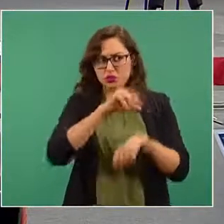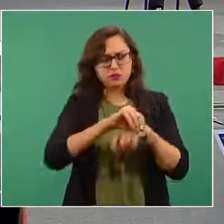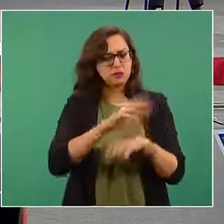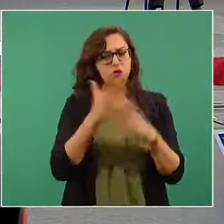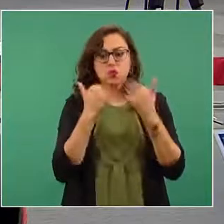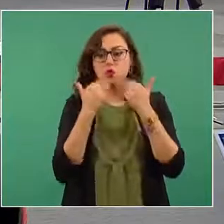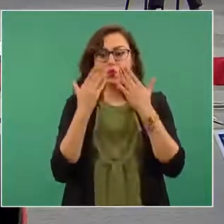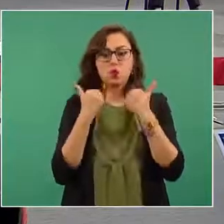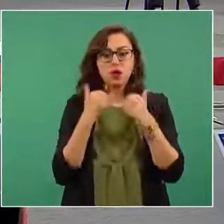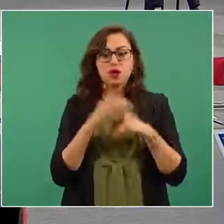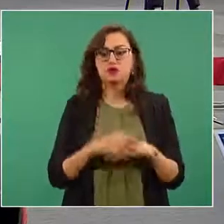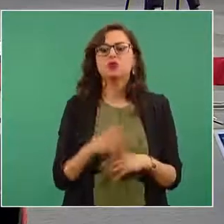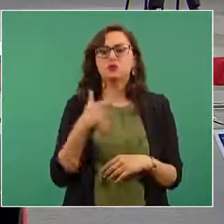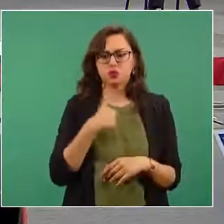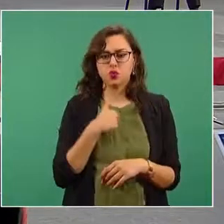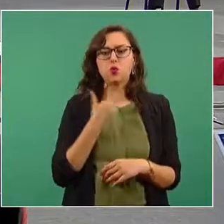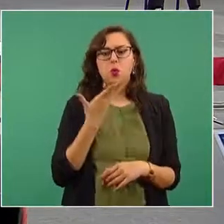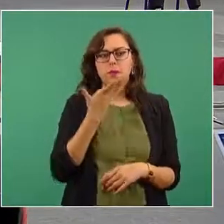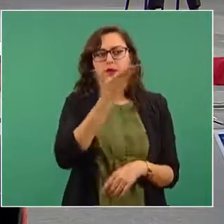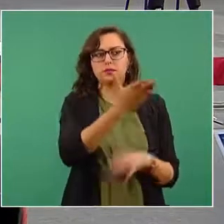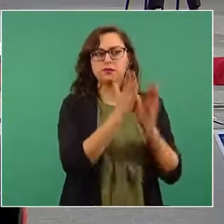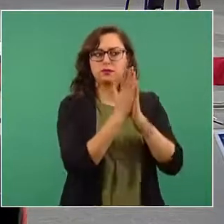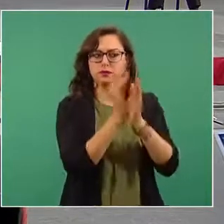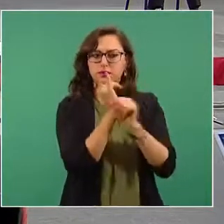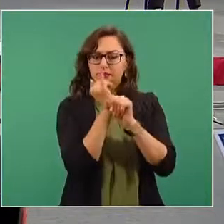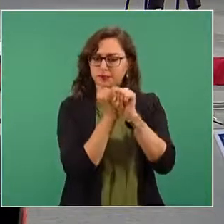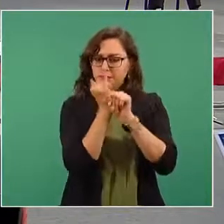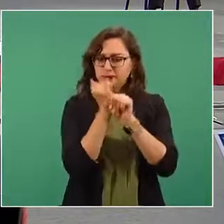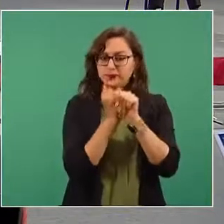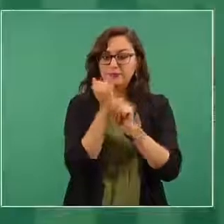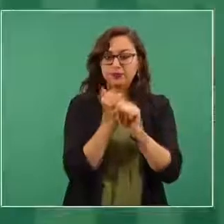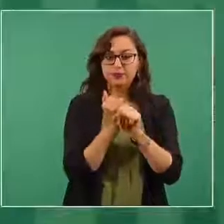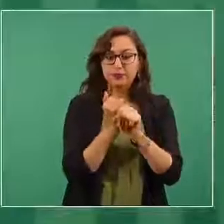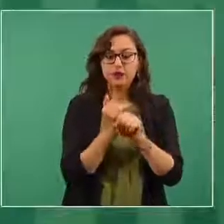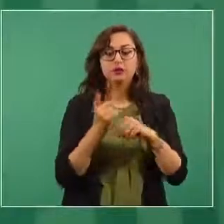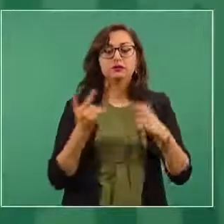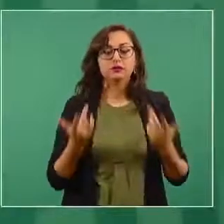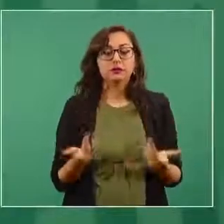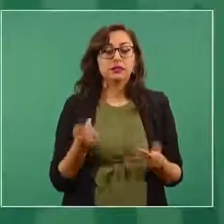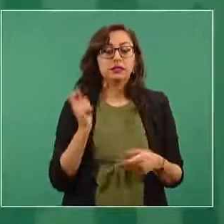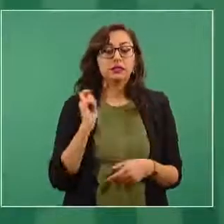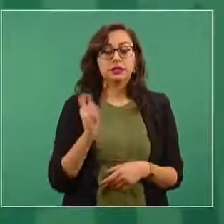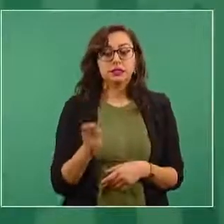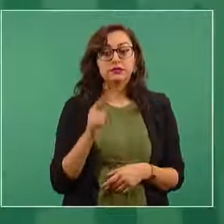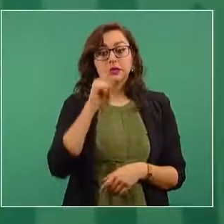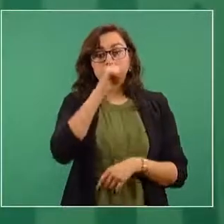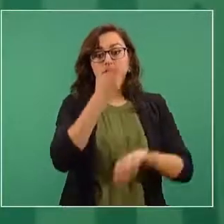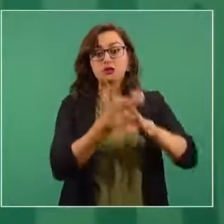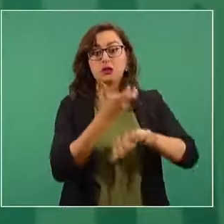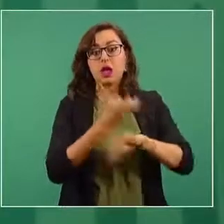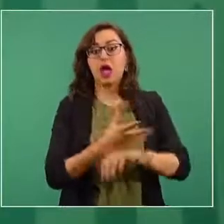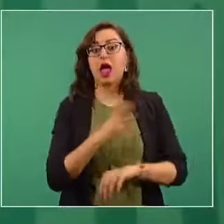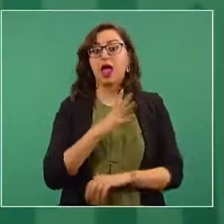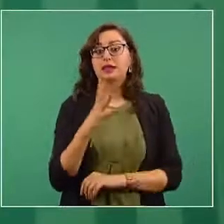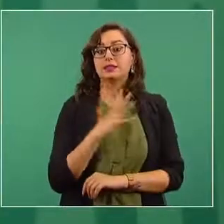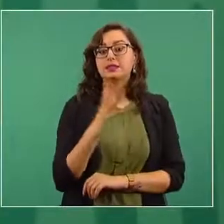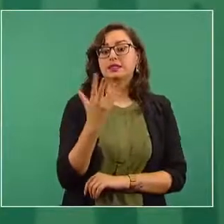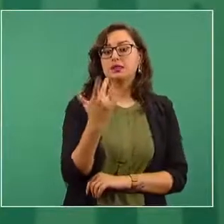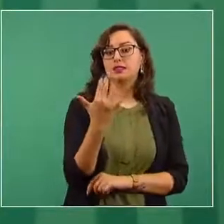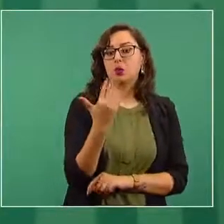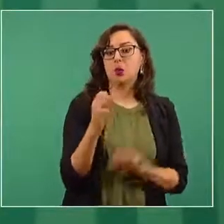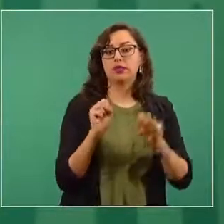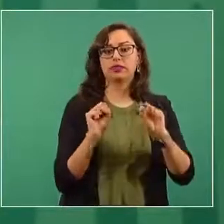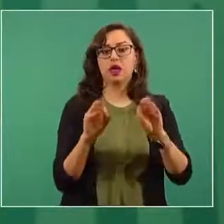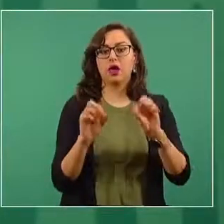pero cualquier otro caso que se dé. Dicho de otro modo, los consulados de México, que son 50 en Estados Unidos, no